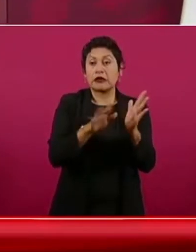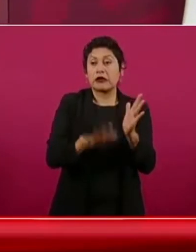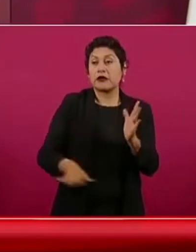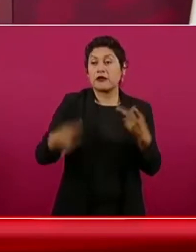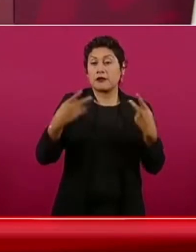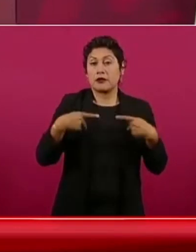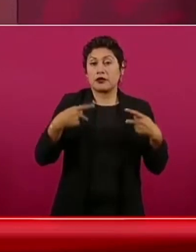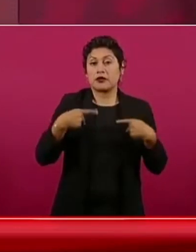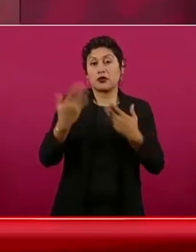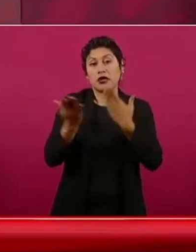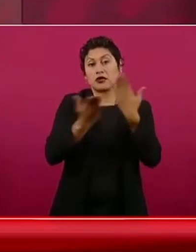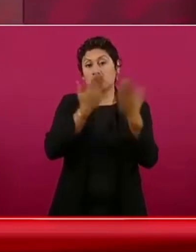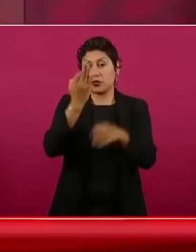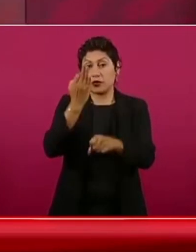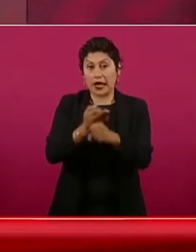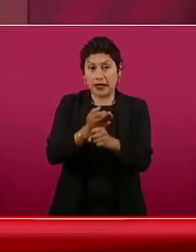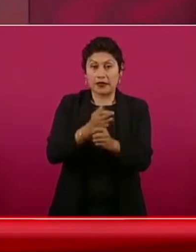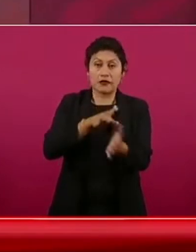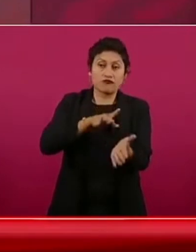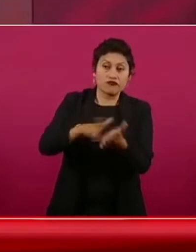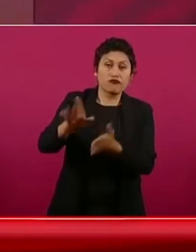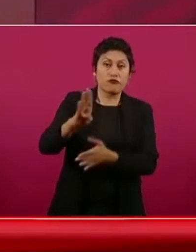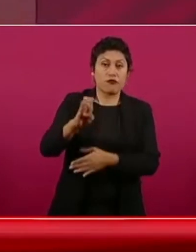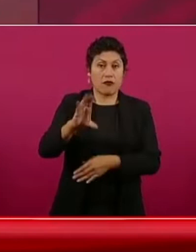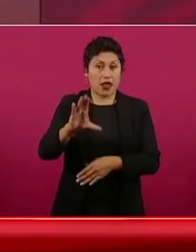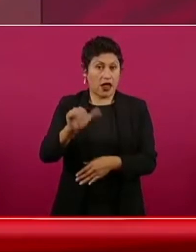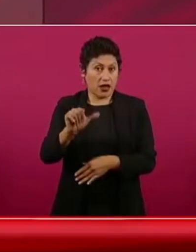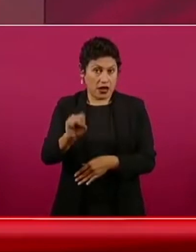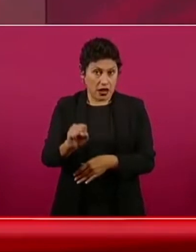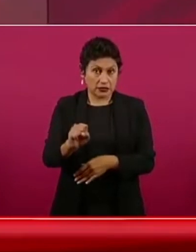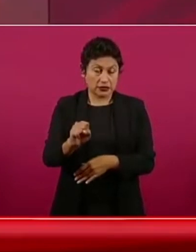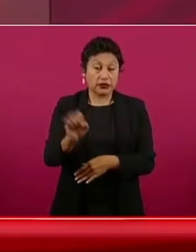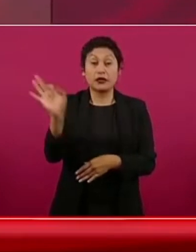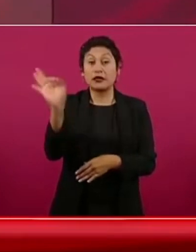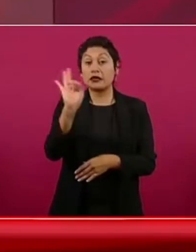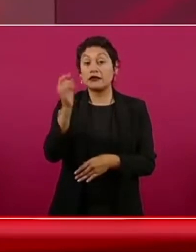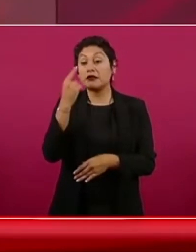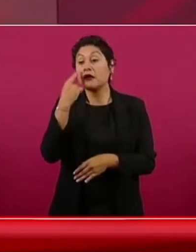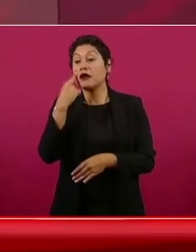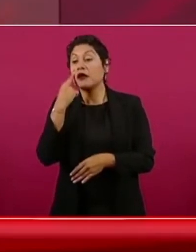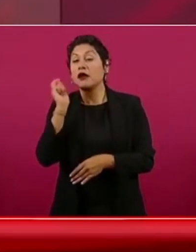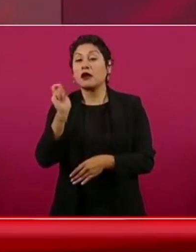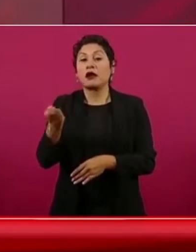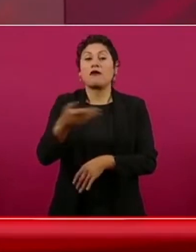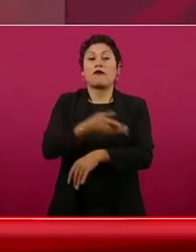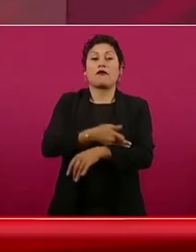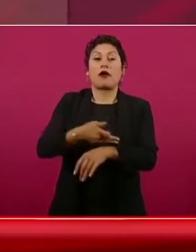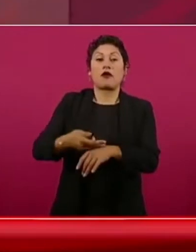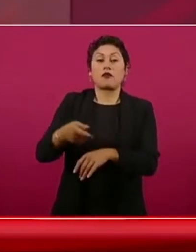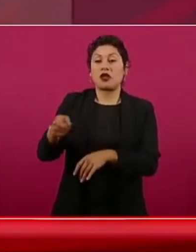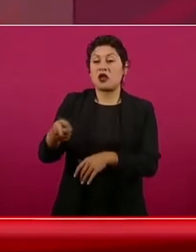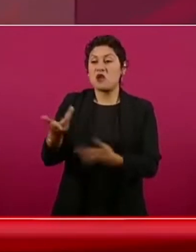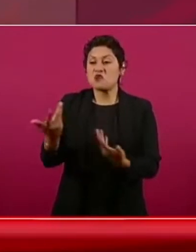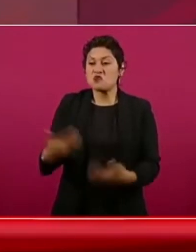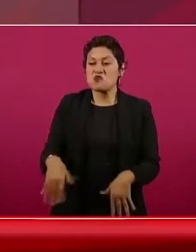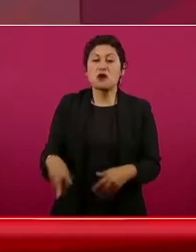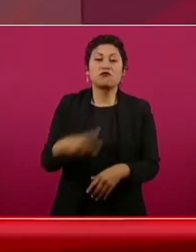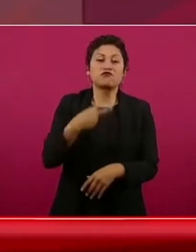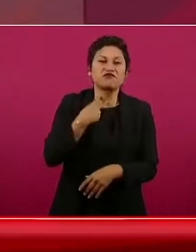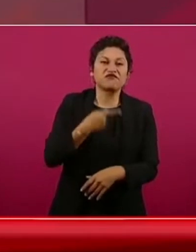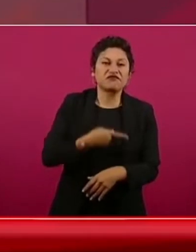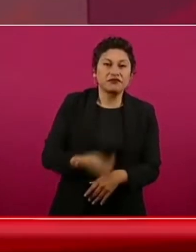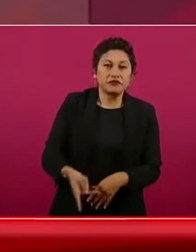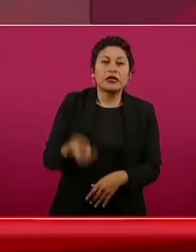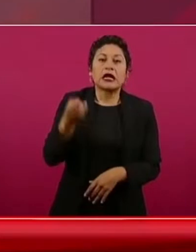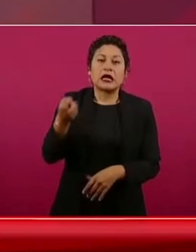estudiar si se trata de familias de escasos recursos económicos, y